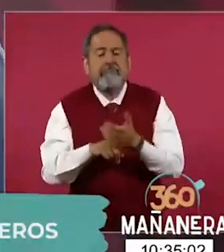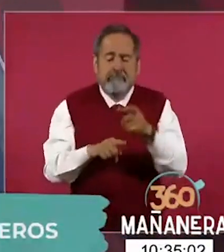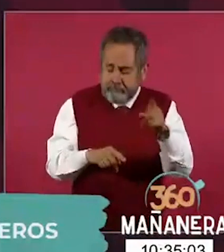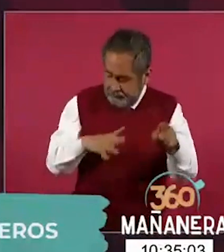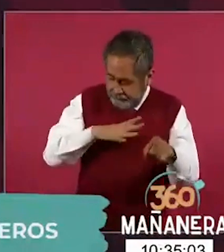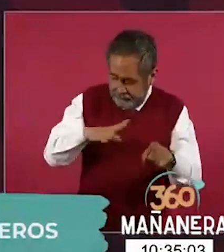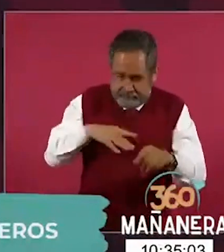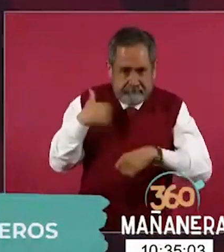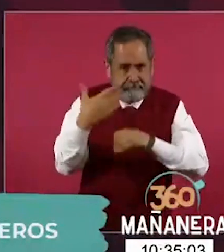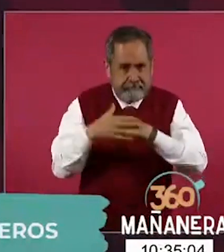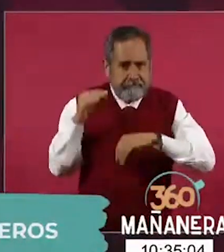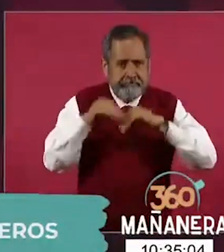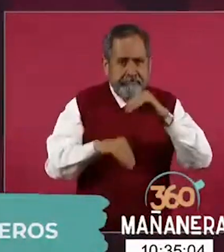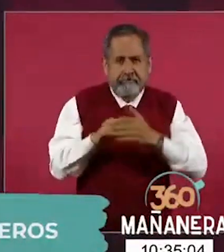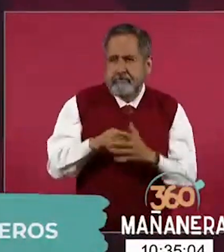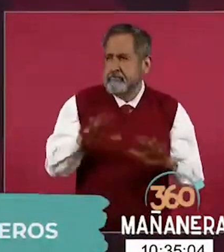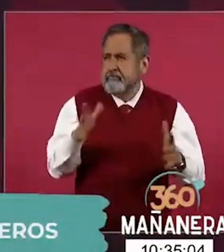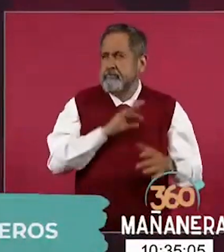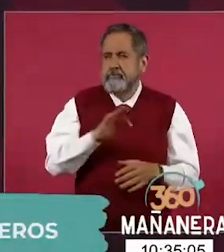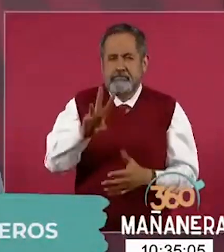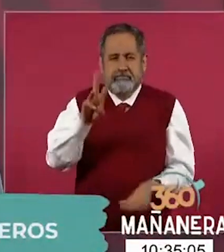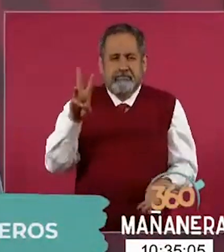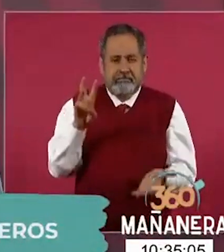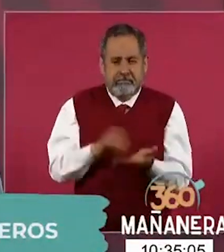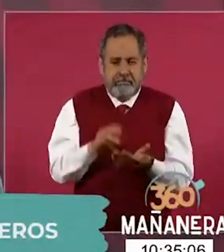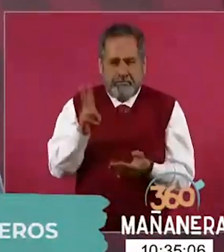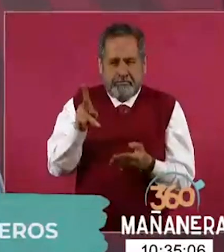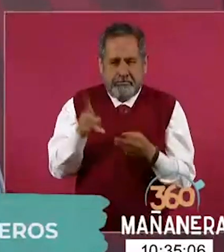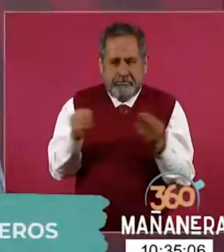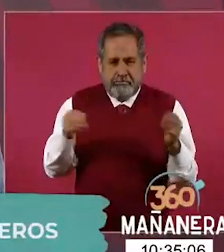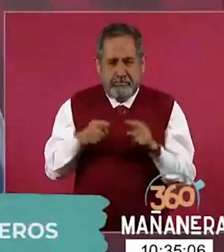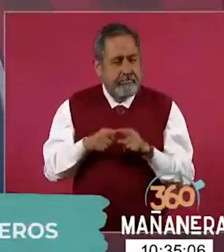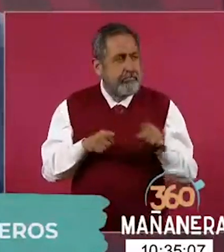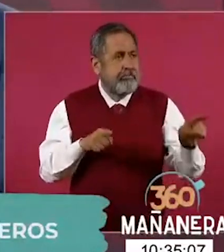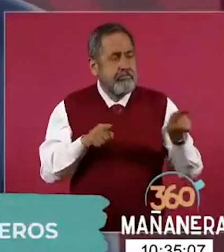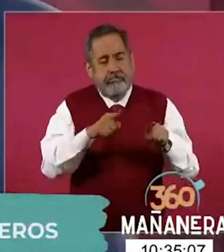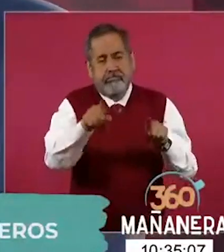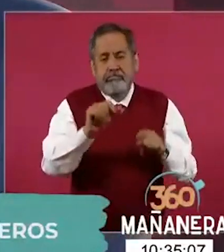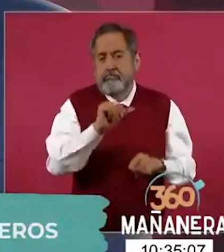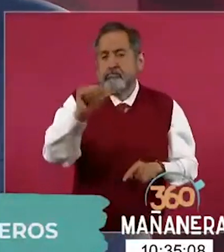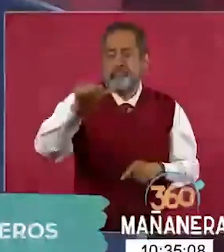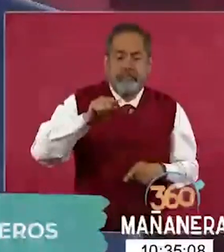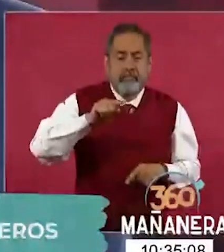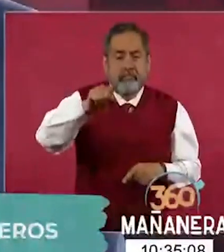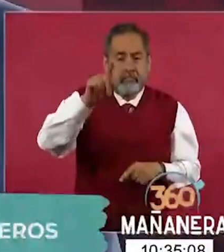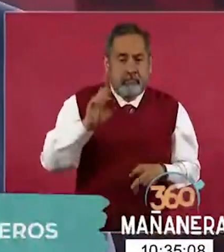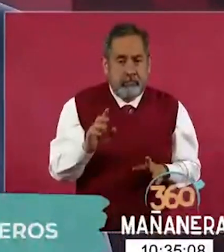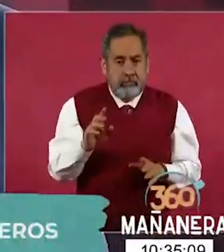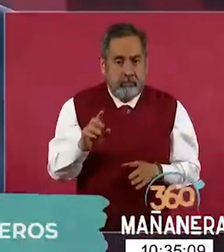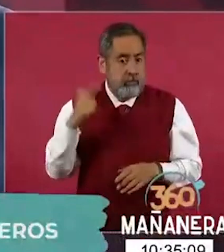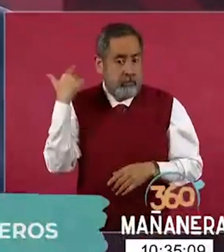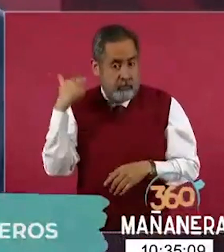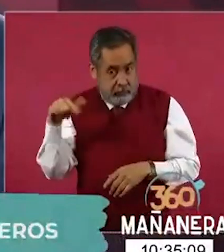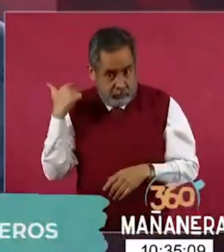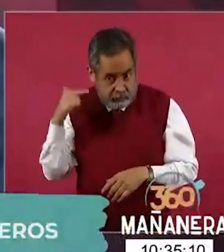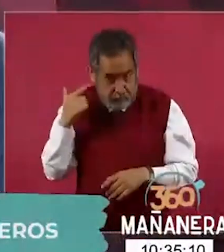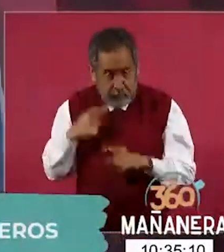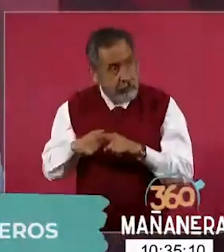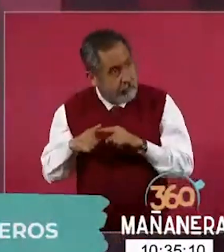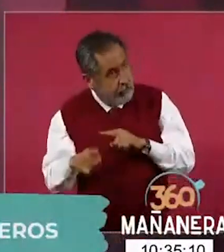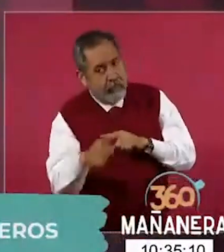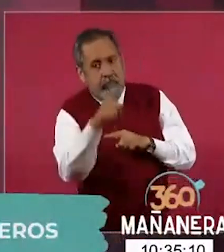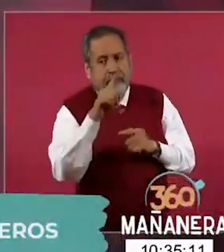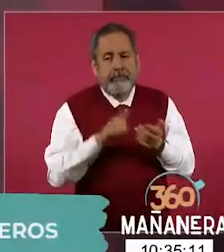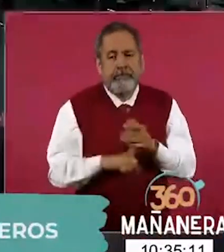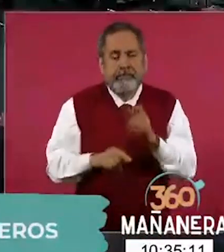de pues 3000 km hacia Guadalajara